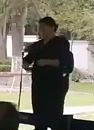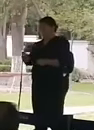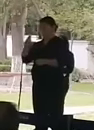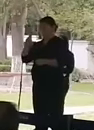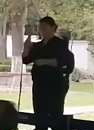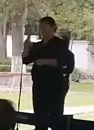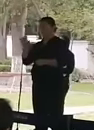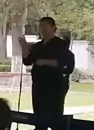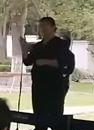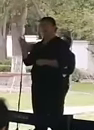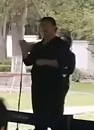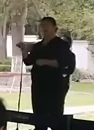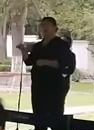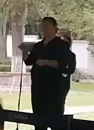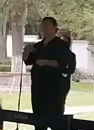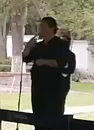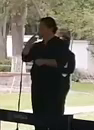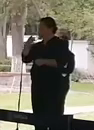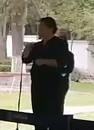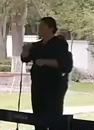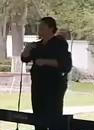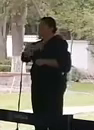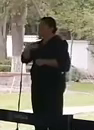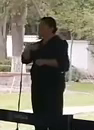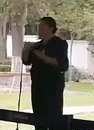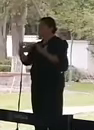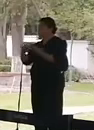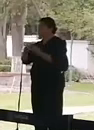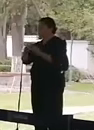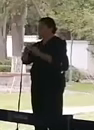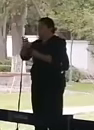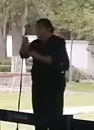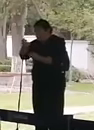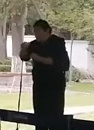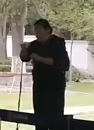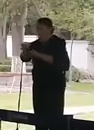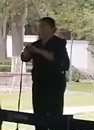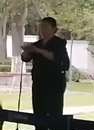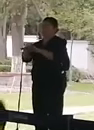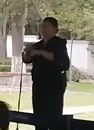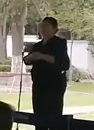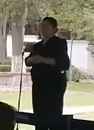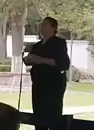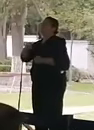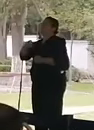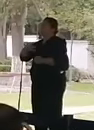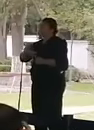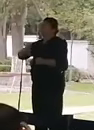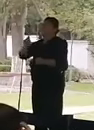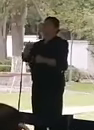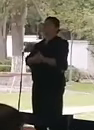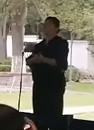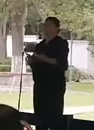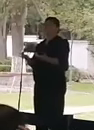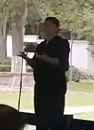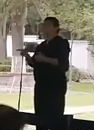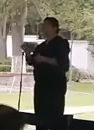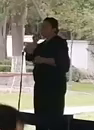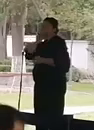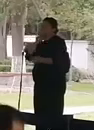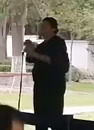de declarar que lo que se tiene que hacer es un marco regional, eso lo vamos trabajando. Pero no nos, todavía con el Senado